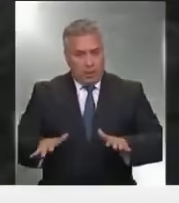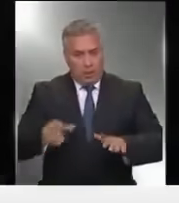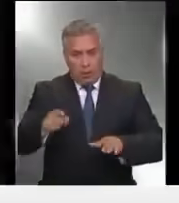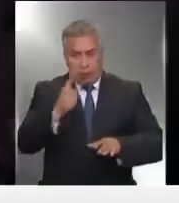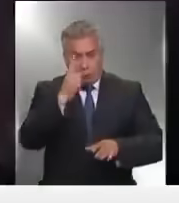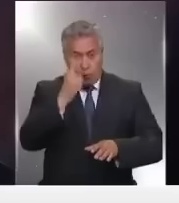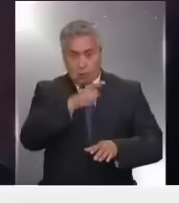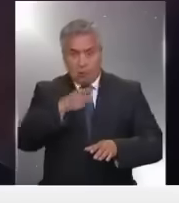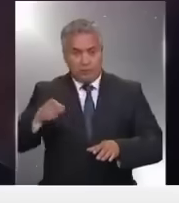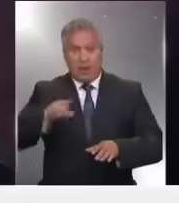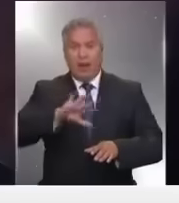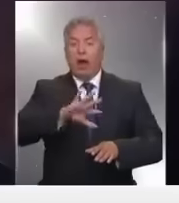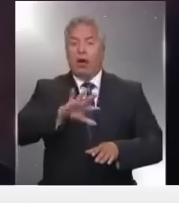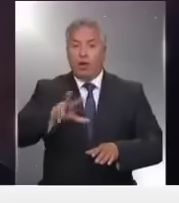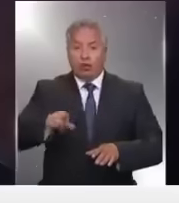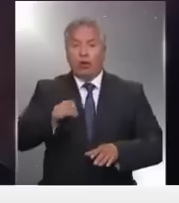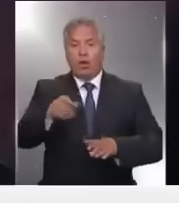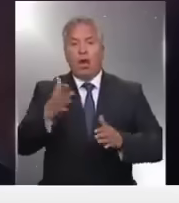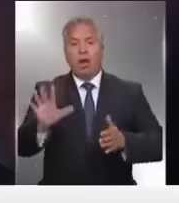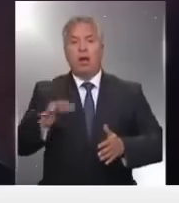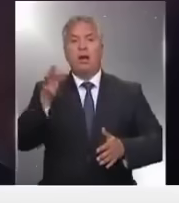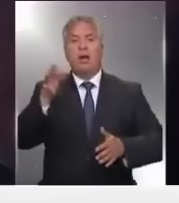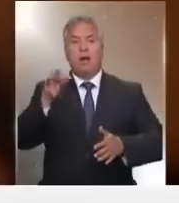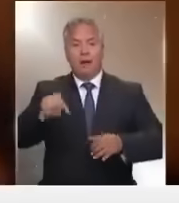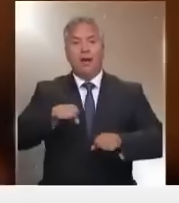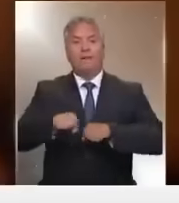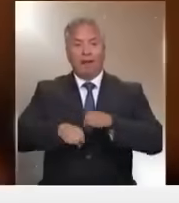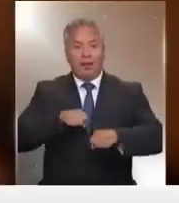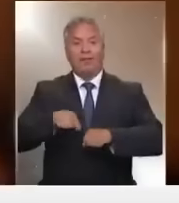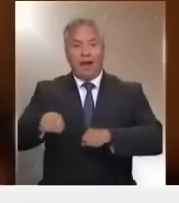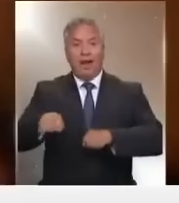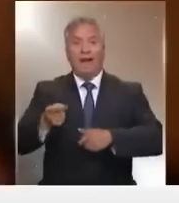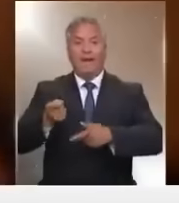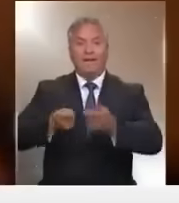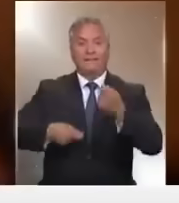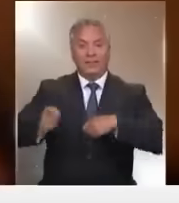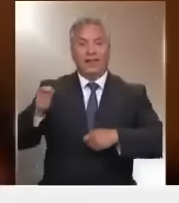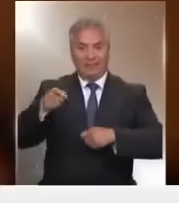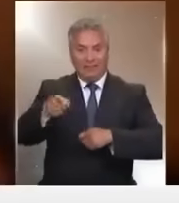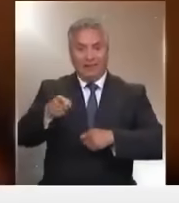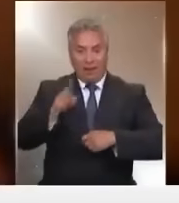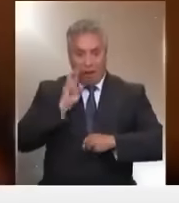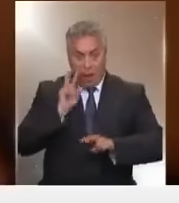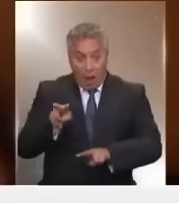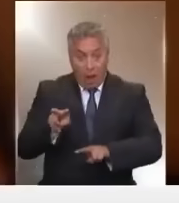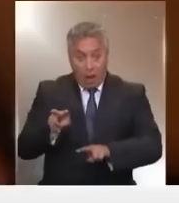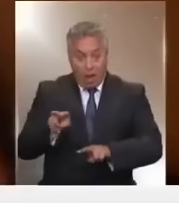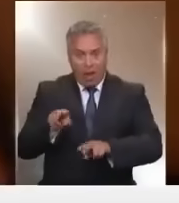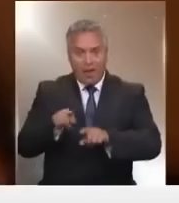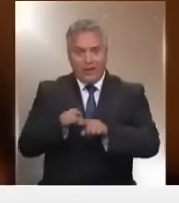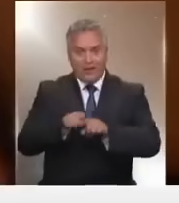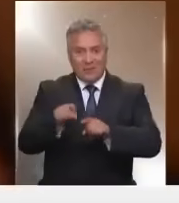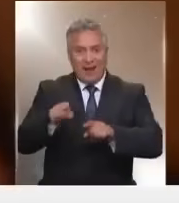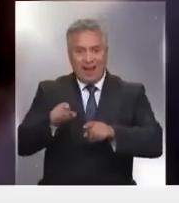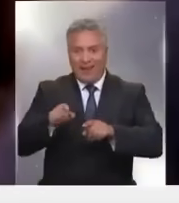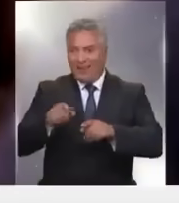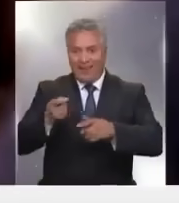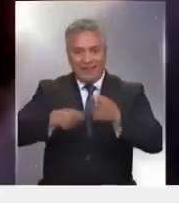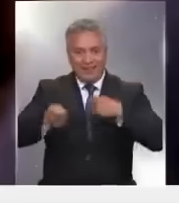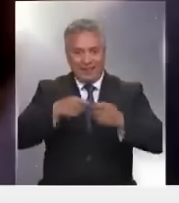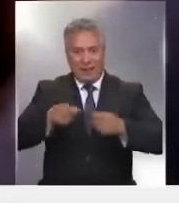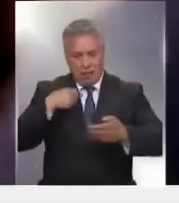robo, encontró una de sus bicicletas siendo vendida en redes sociales. Yo todos los días en Marketplace,